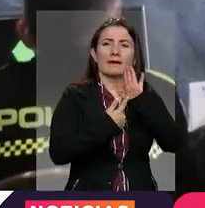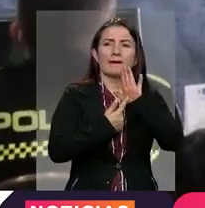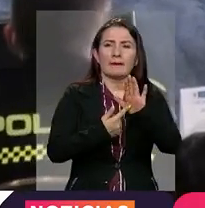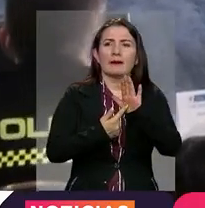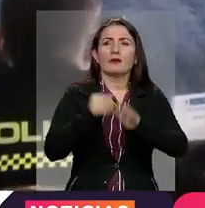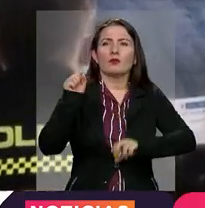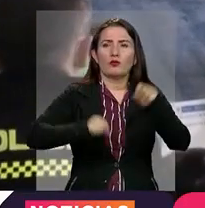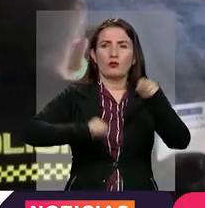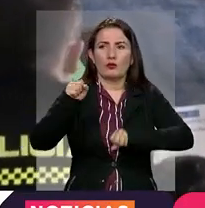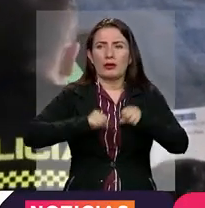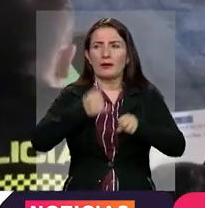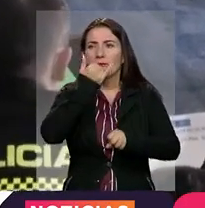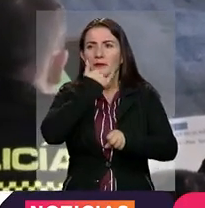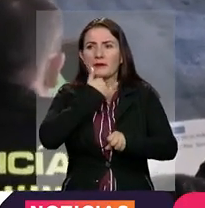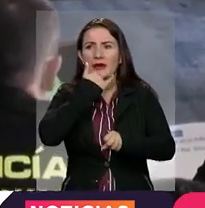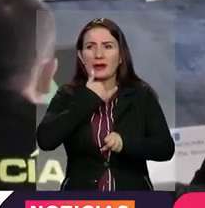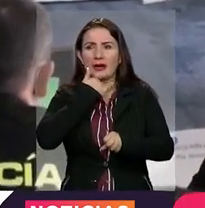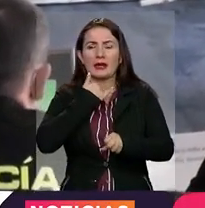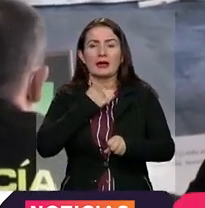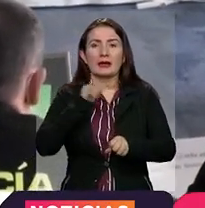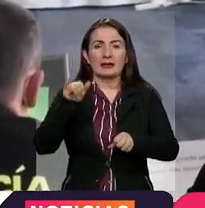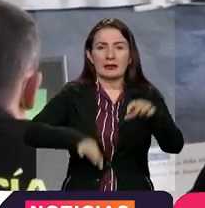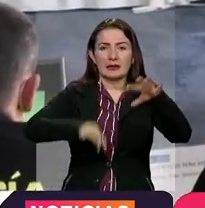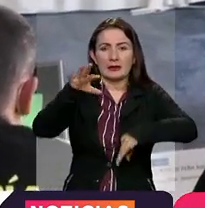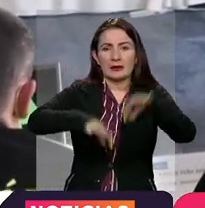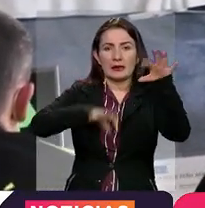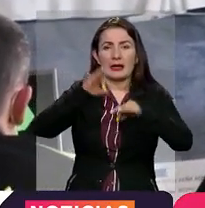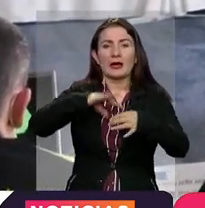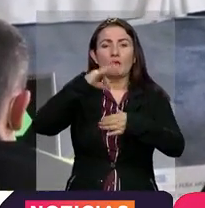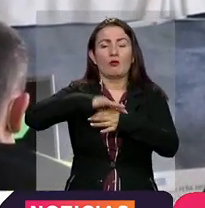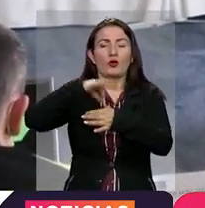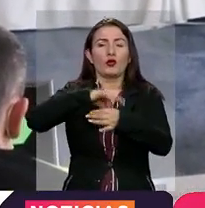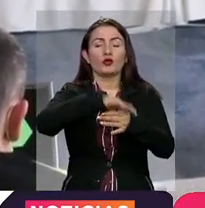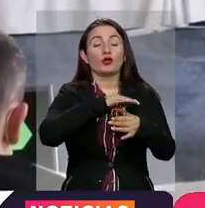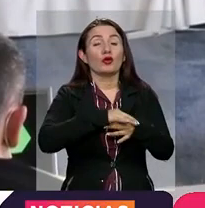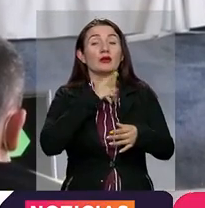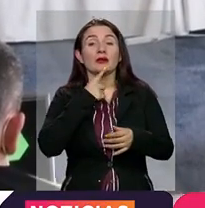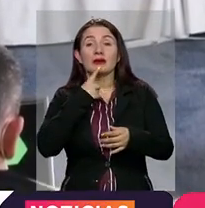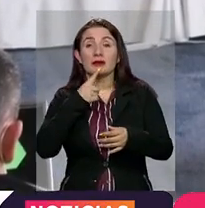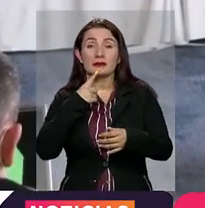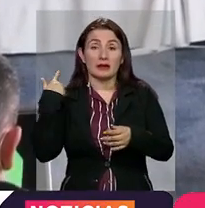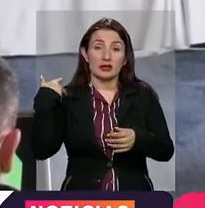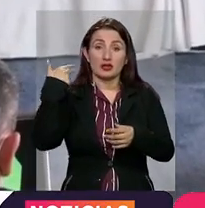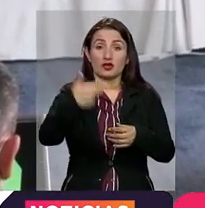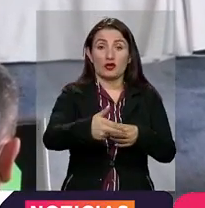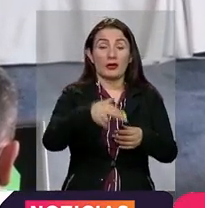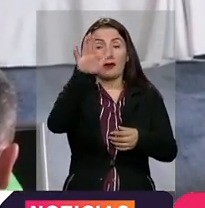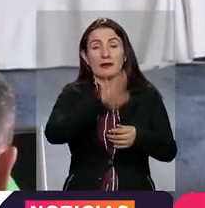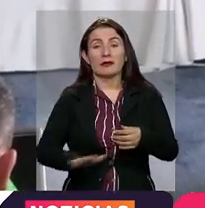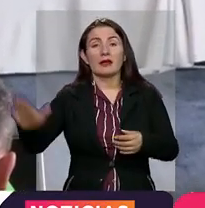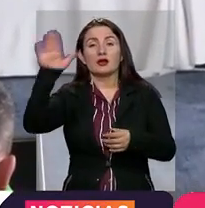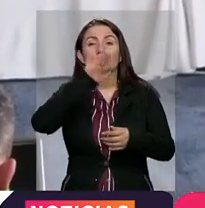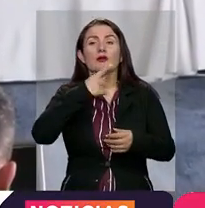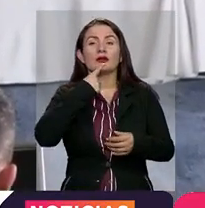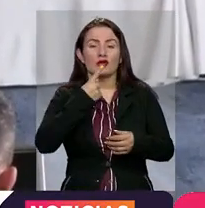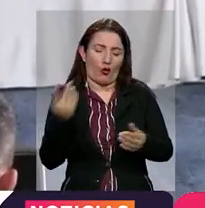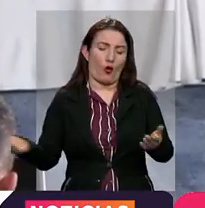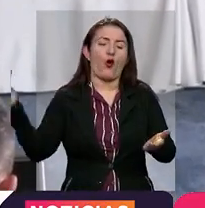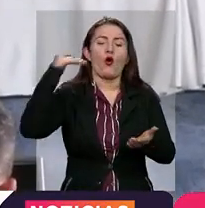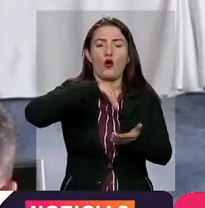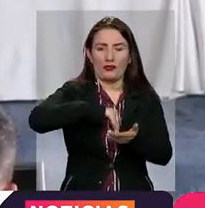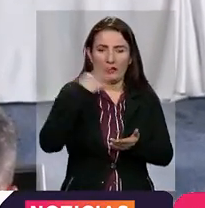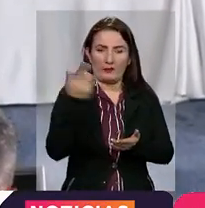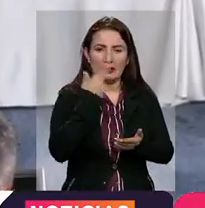que se presentaron, las anomalías durante las elecciones. Es por eso que solicitó algo histórico en las elecciones a nivel nacional y es un